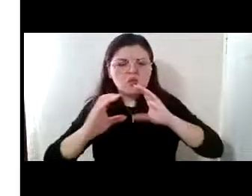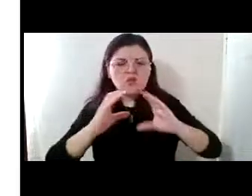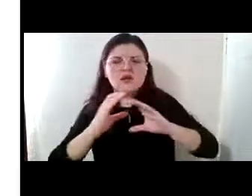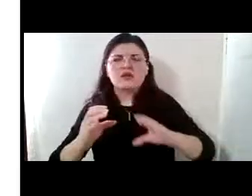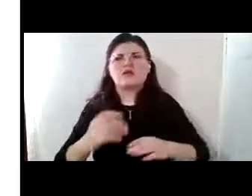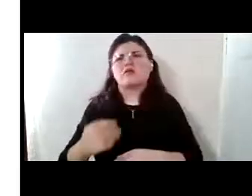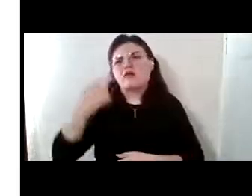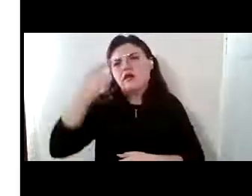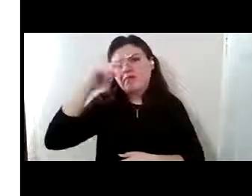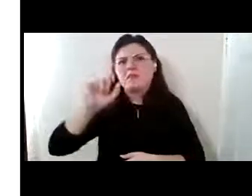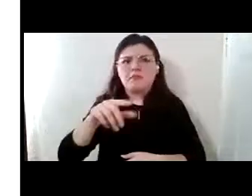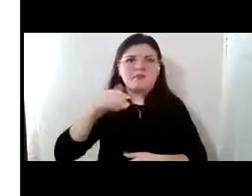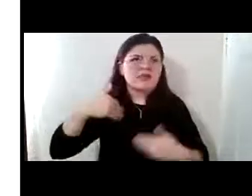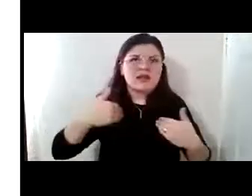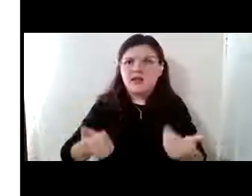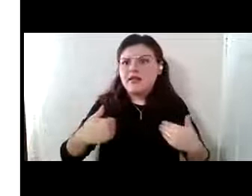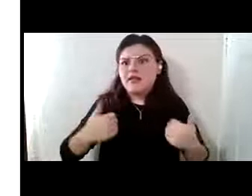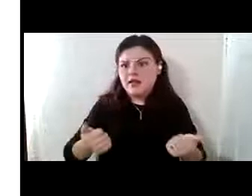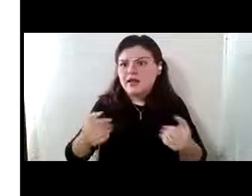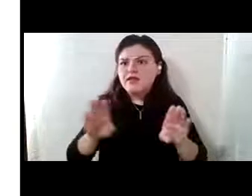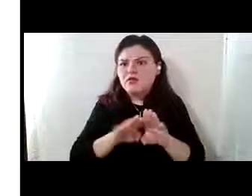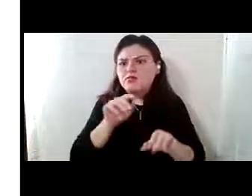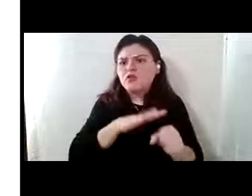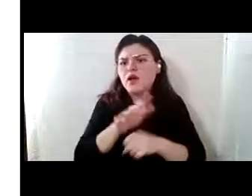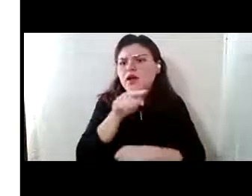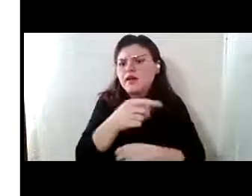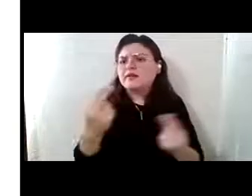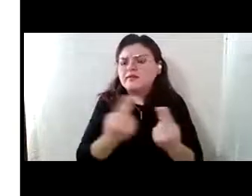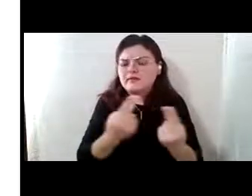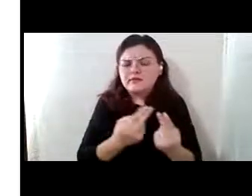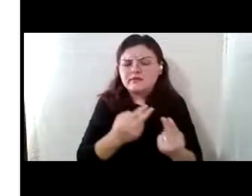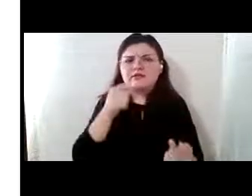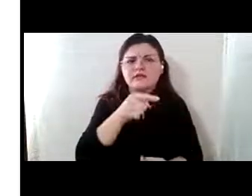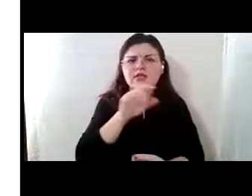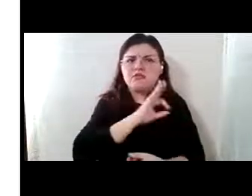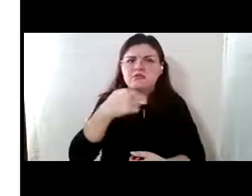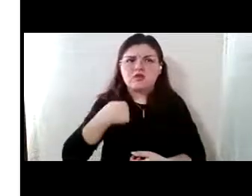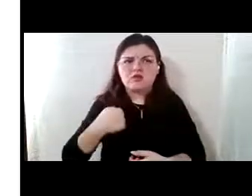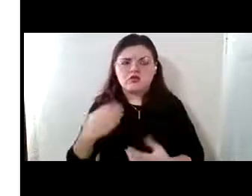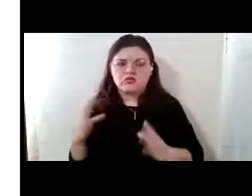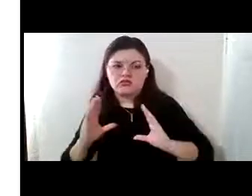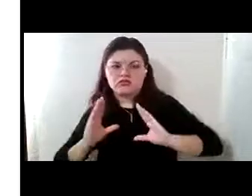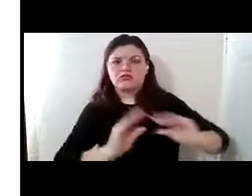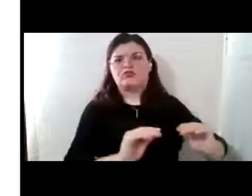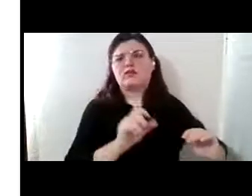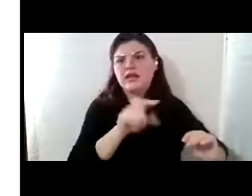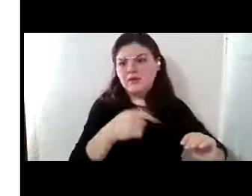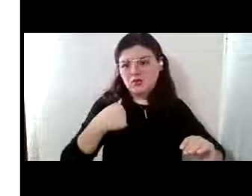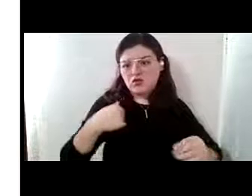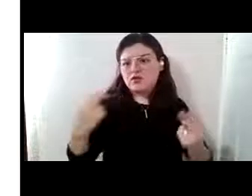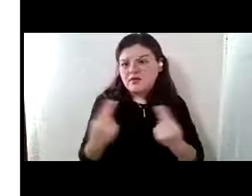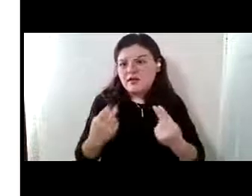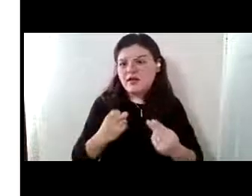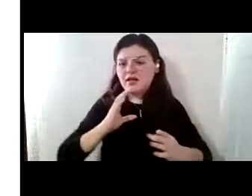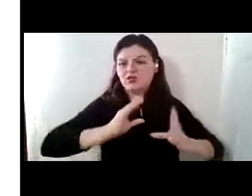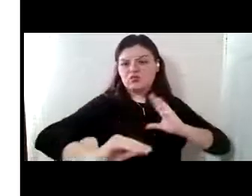siendo empáticos con sus necesidades e igual pudiendo nosotros transmitir nuestras necesidades como adultos, como adultas. Y